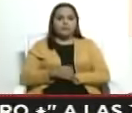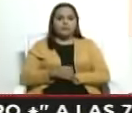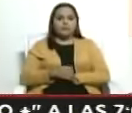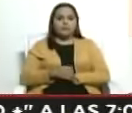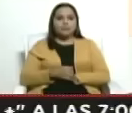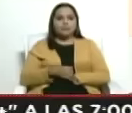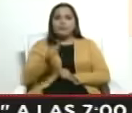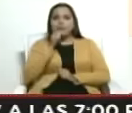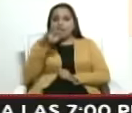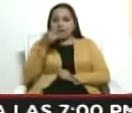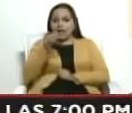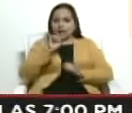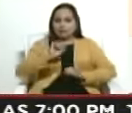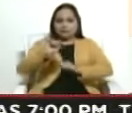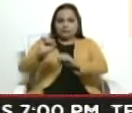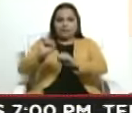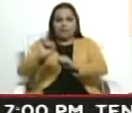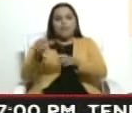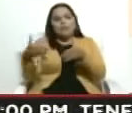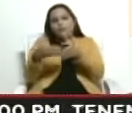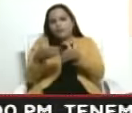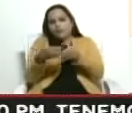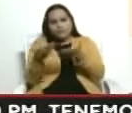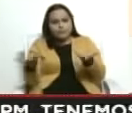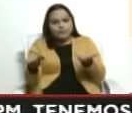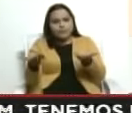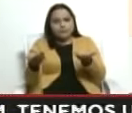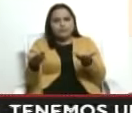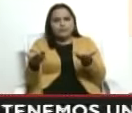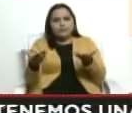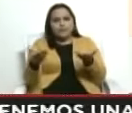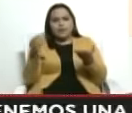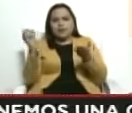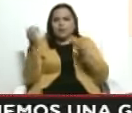¿Quiénes están en contra de la ley del fascismo? Los fascistas.